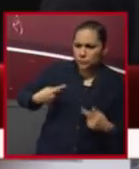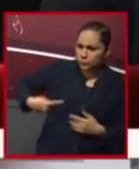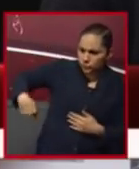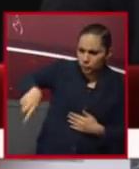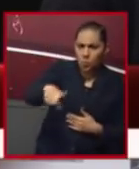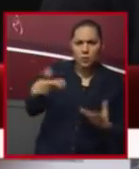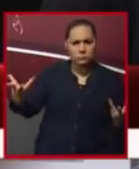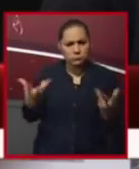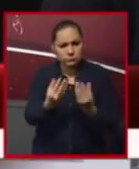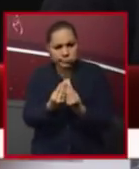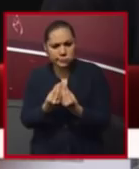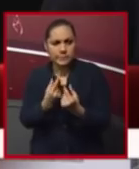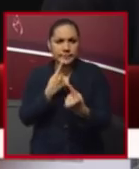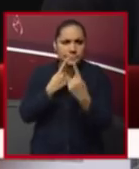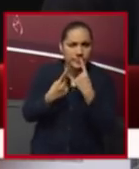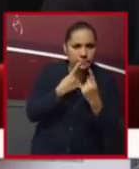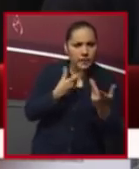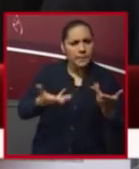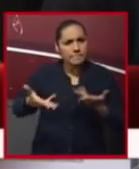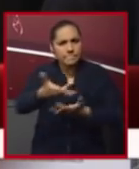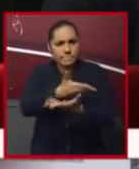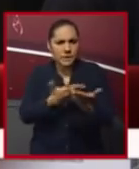de un ejercicio de parlamento abierto.